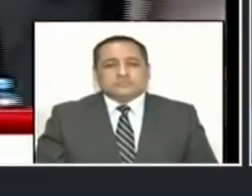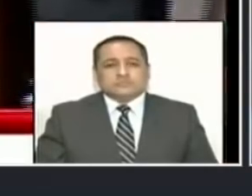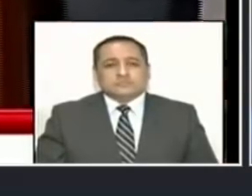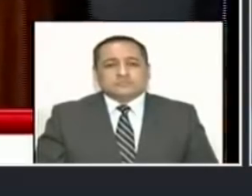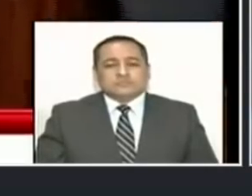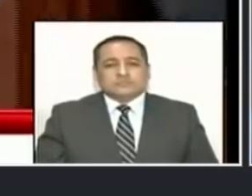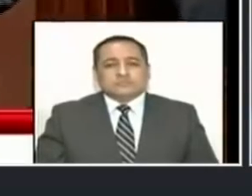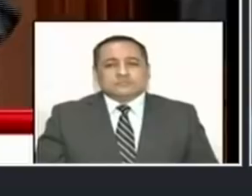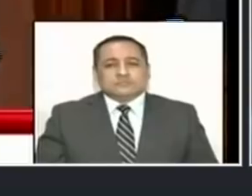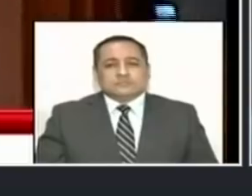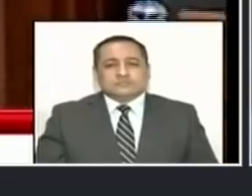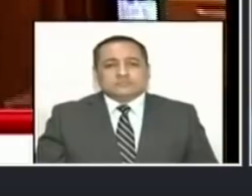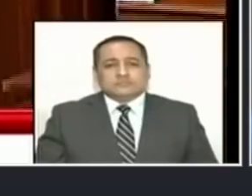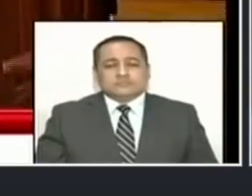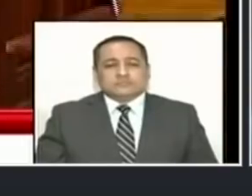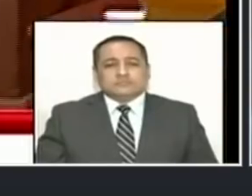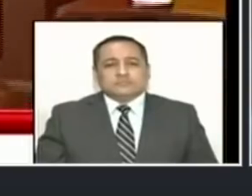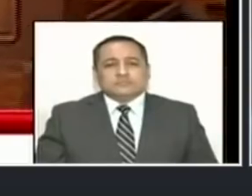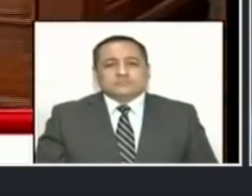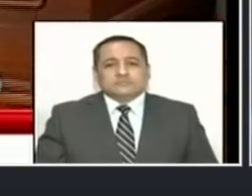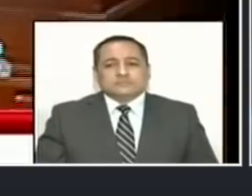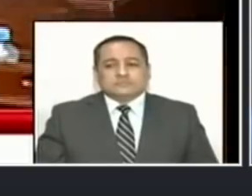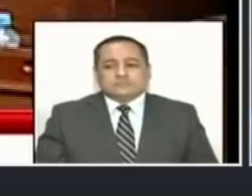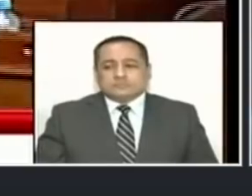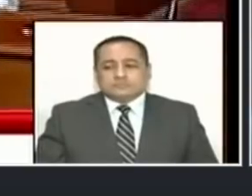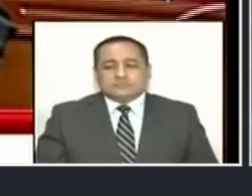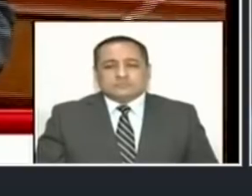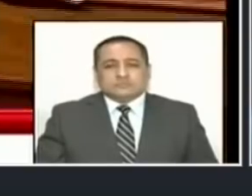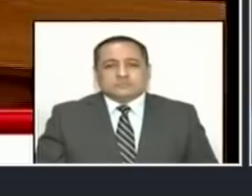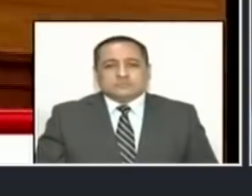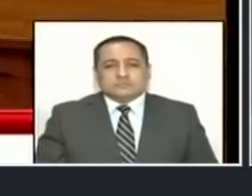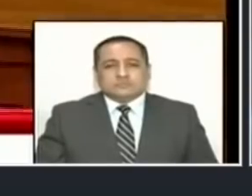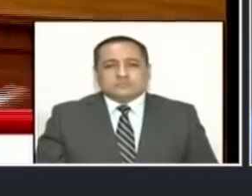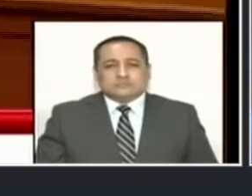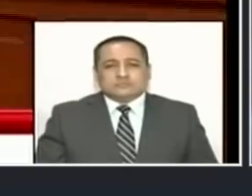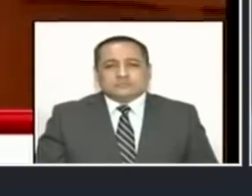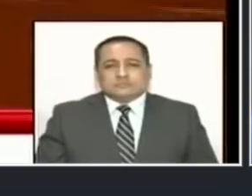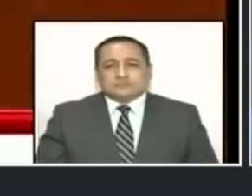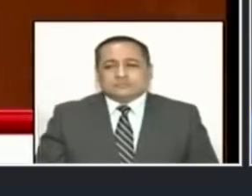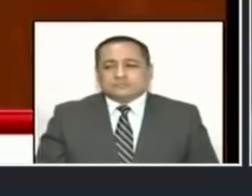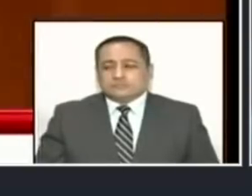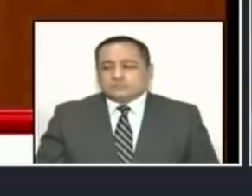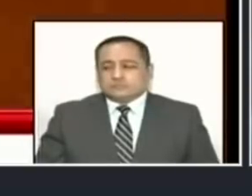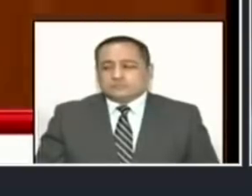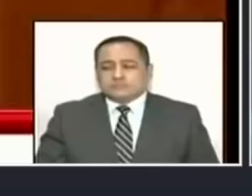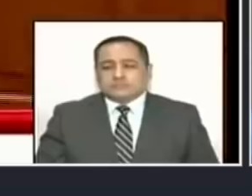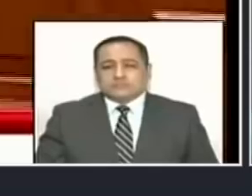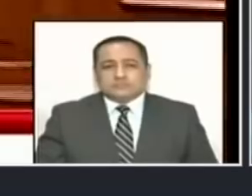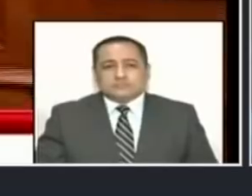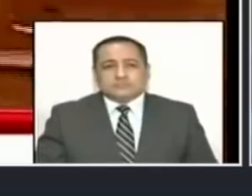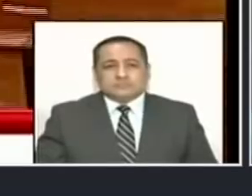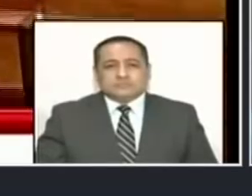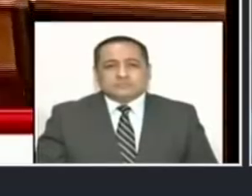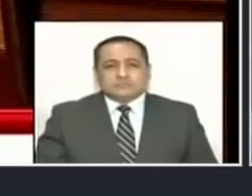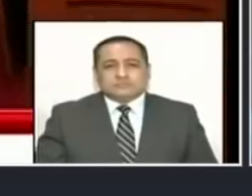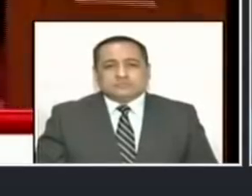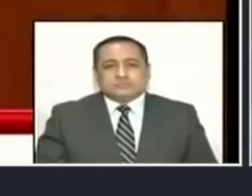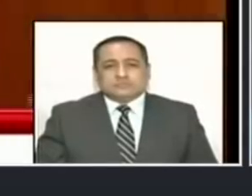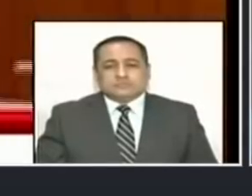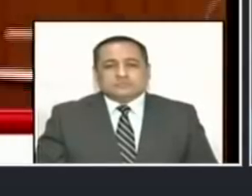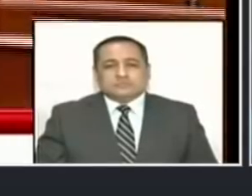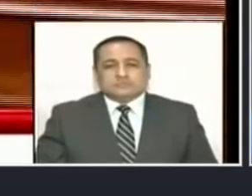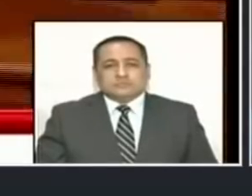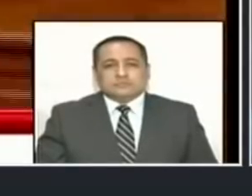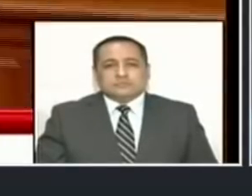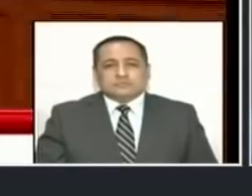tiene algo que le resta con respecto a cualquier presidente elegido en las urnas, y entonces